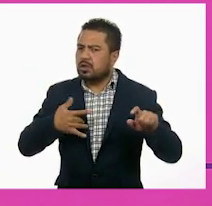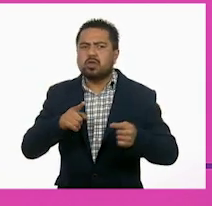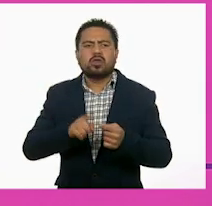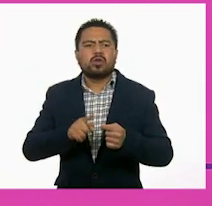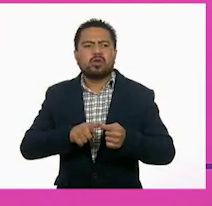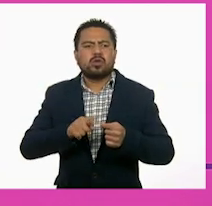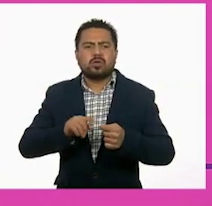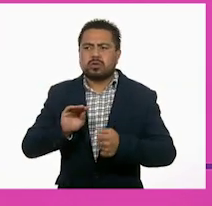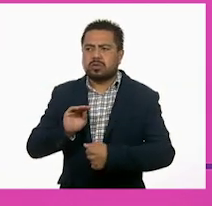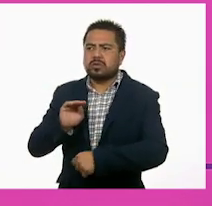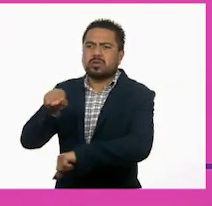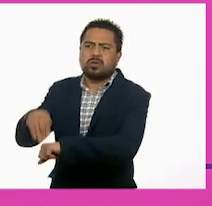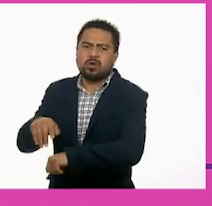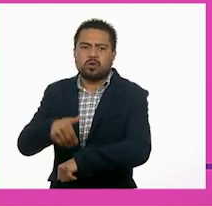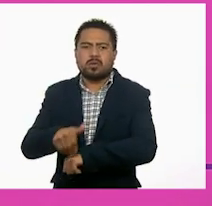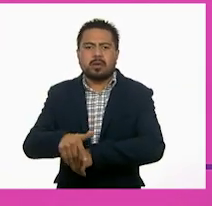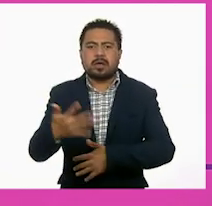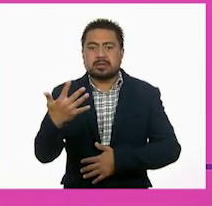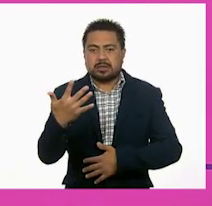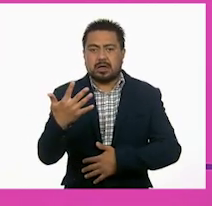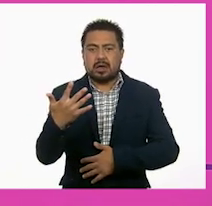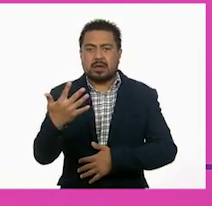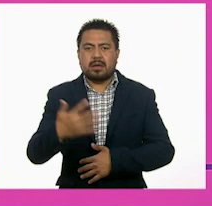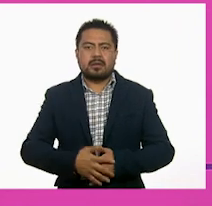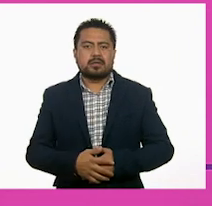¿dónde ubicaríamos el número 5?